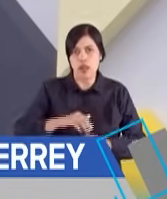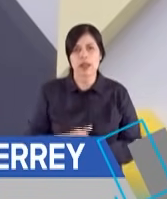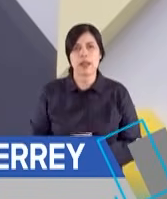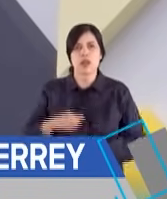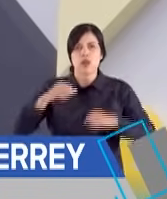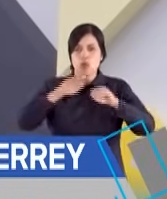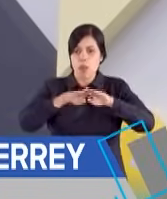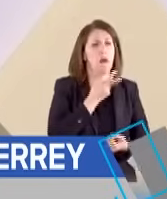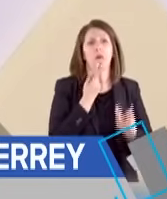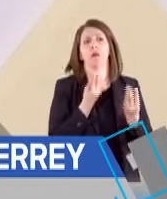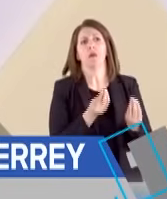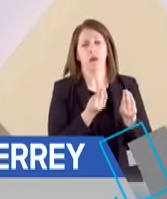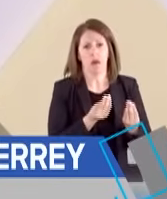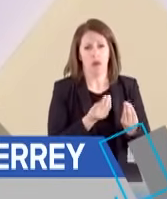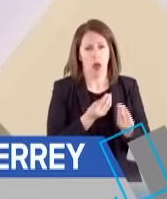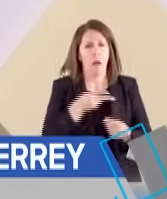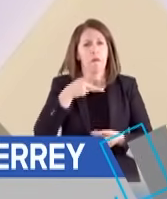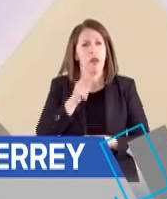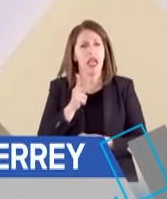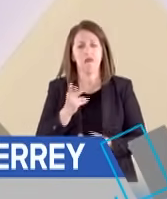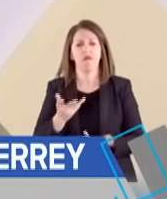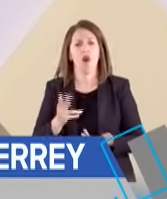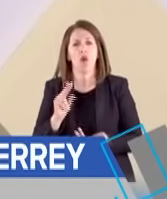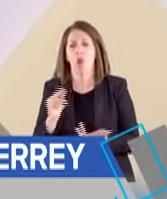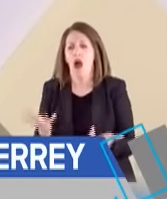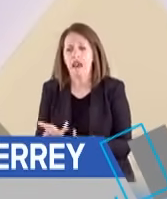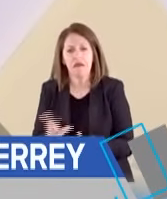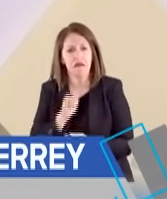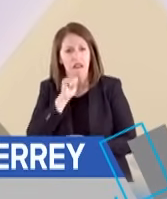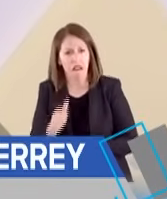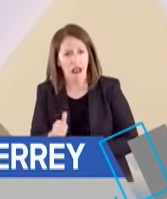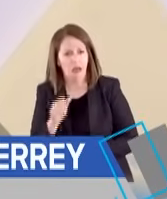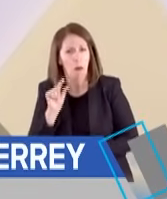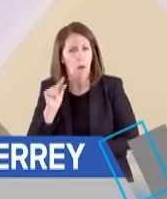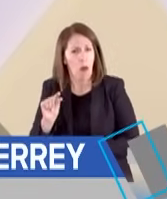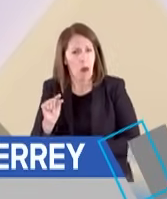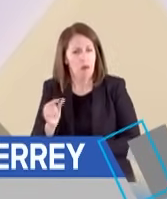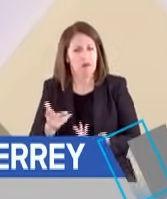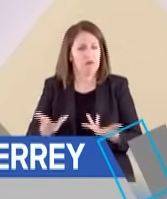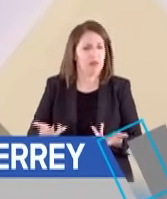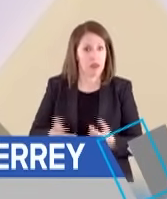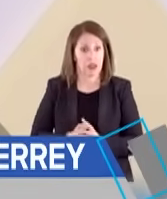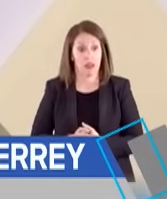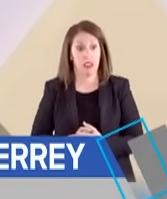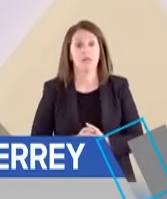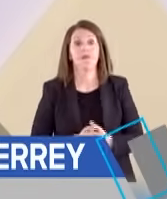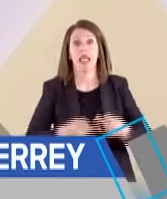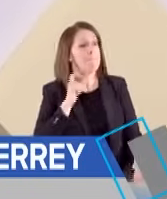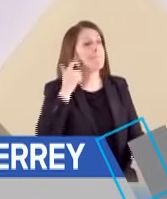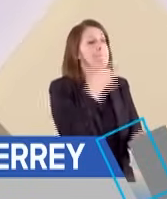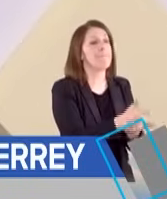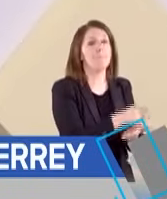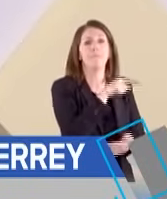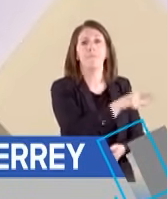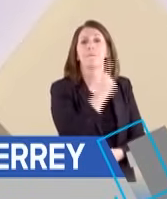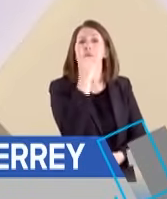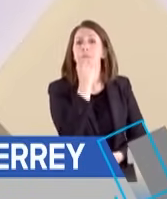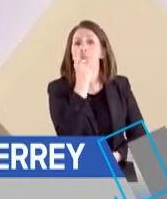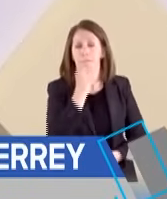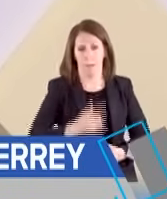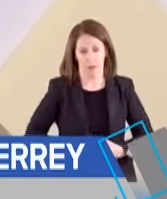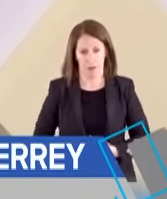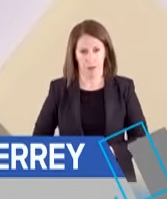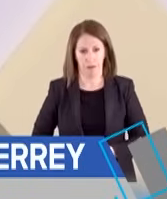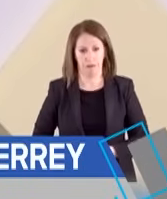que lo podemos lograr. En cuanto al tema para reducir el tráfico vehicular, Ranulfo Martínez, candidato del Partido del Trabajo, se comprometió a